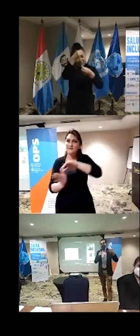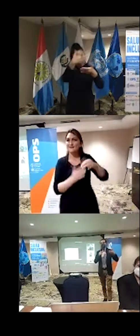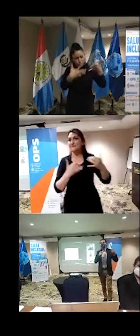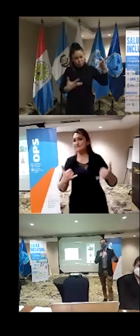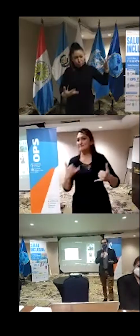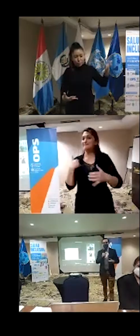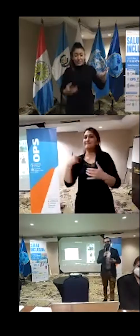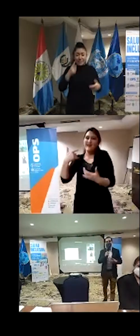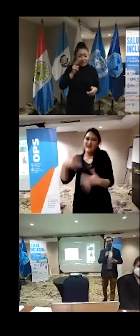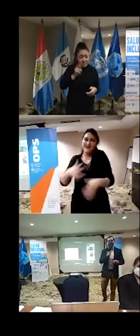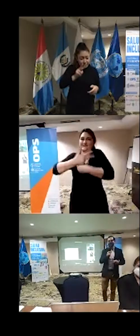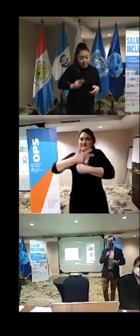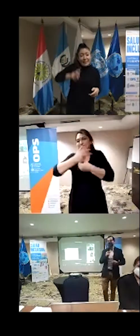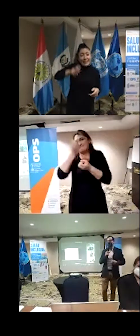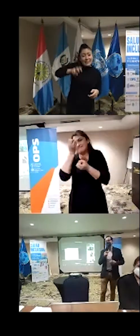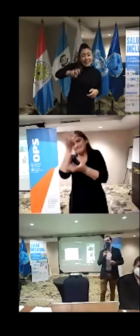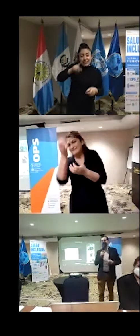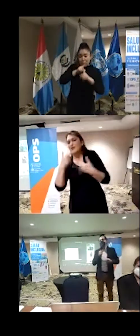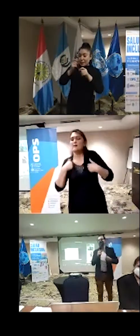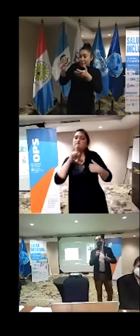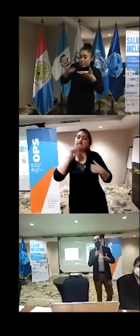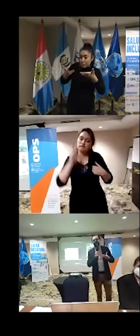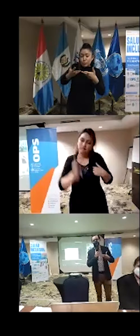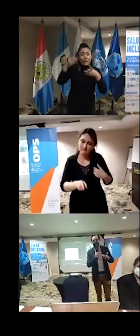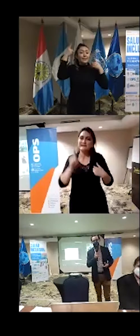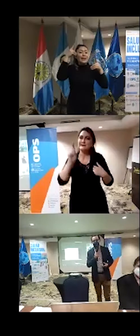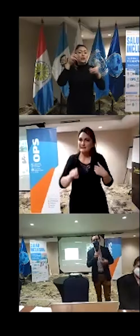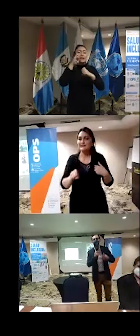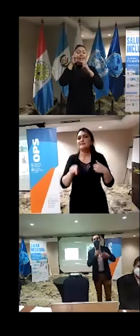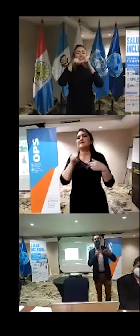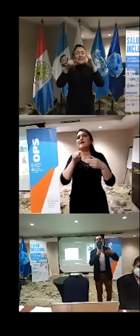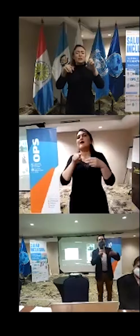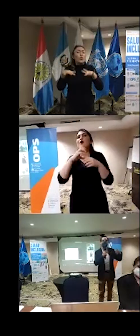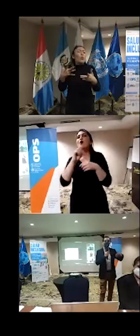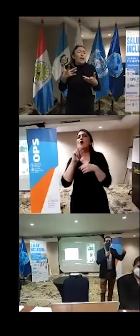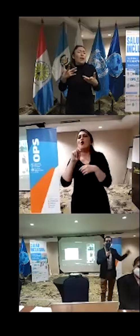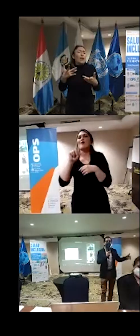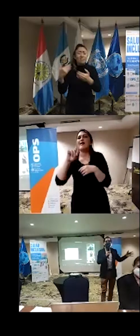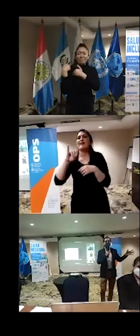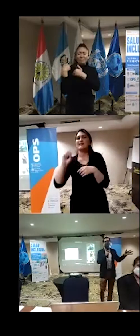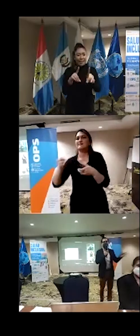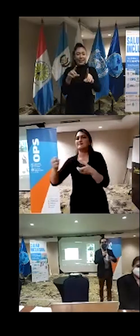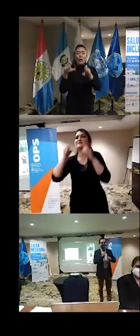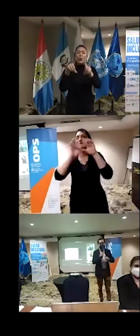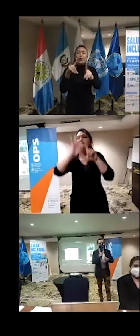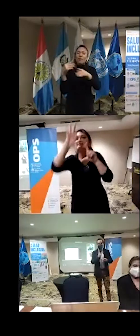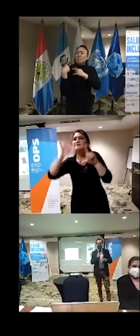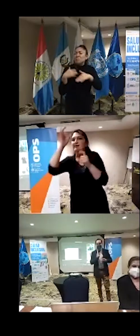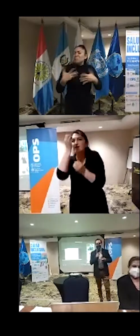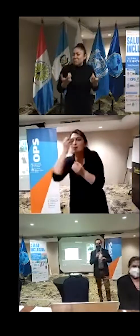de necesidad de generar datos estadísticos, ¿cuál es el rol del CONADI? ¿O qué ha venido haciendo el CONADI en este sentido?